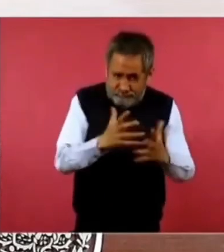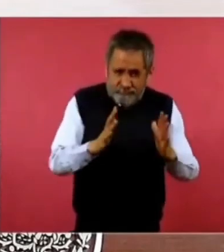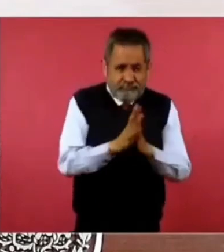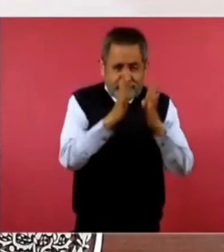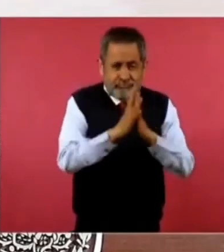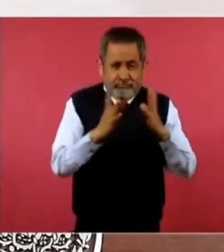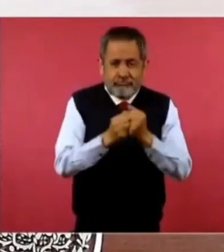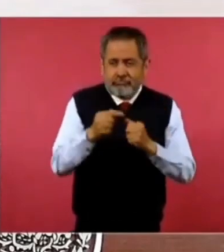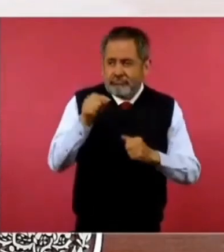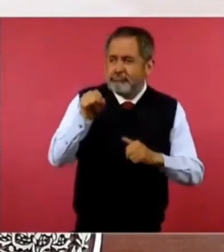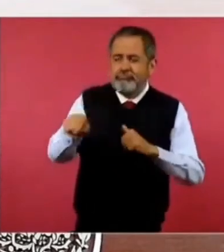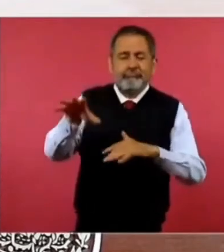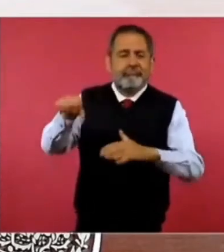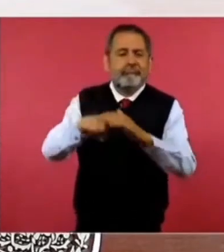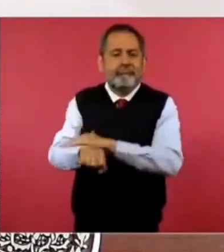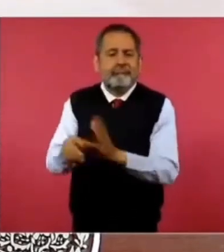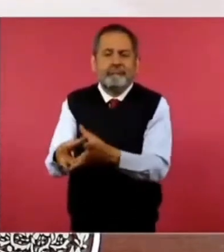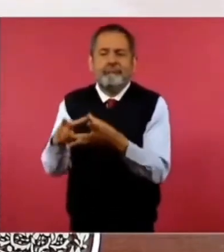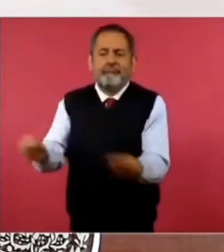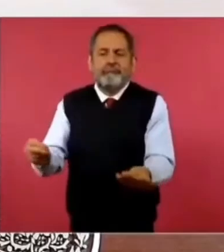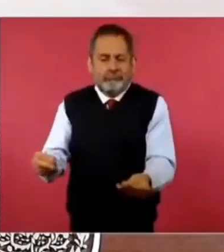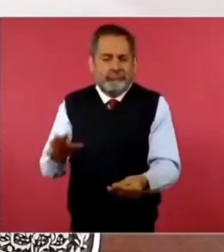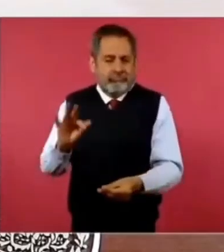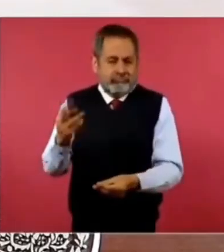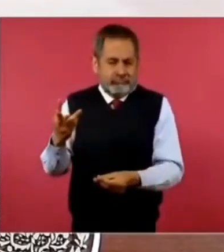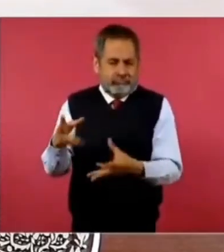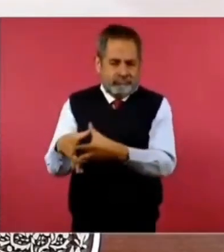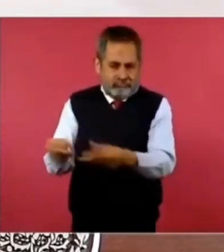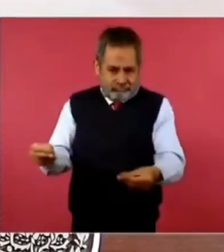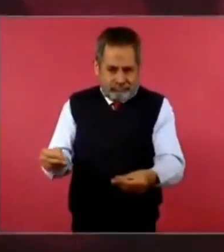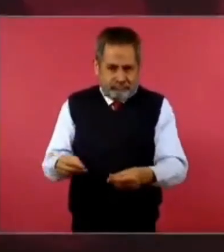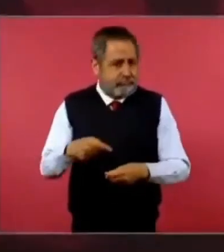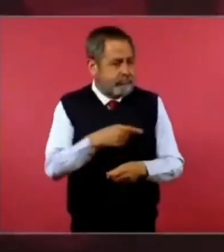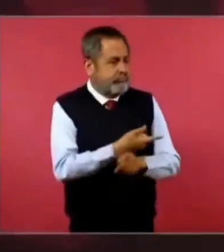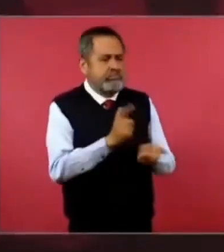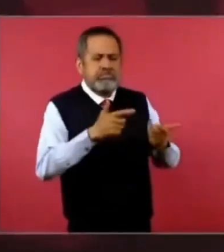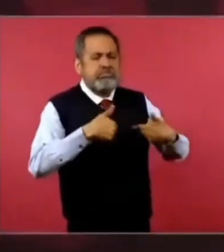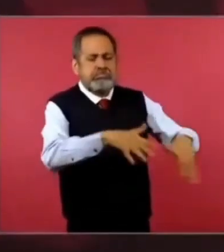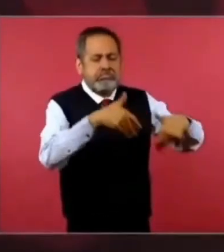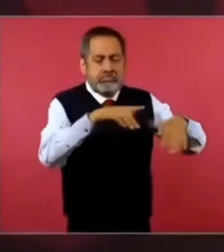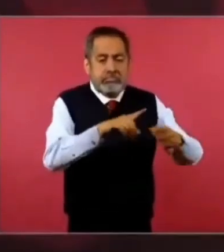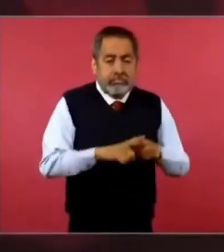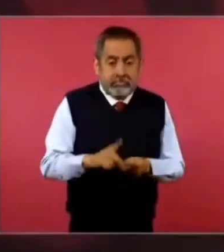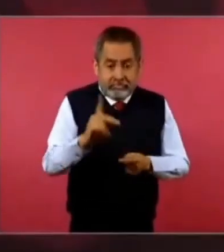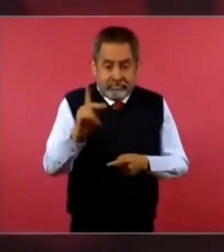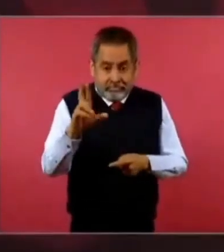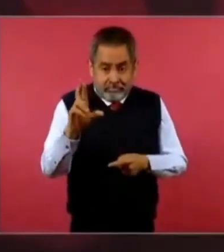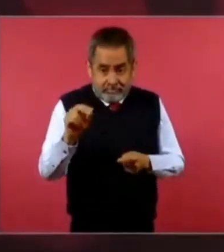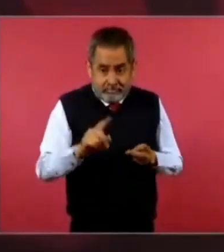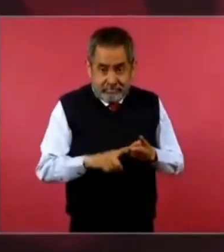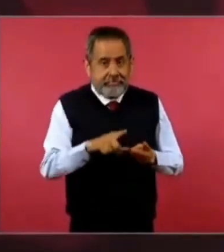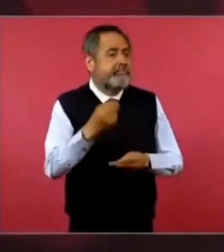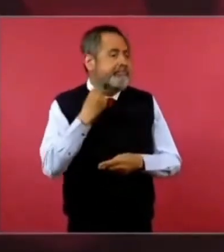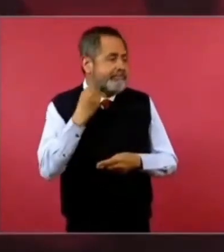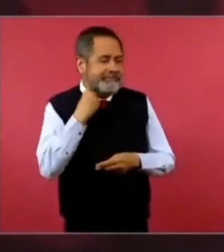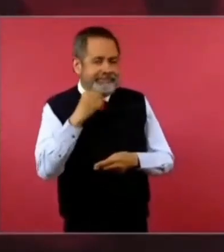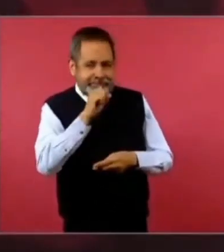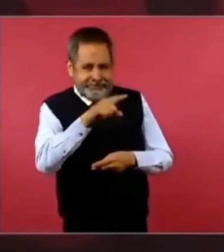en la desaparición de los jóvenes. Y tanto el PRO como los